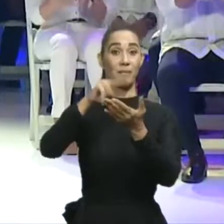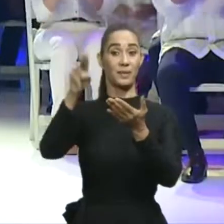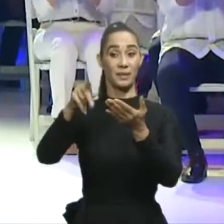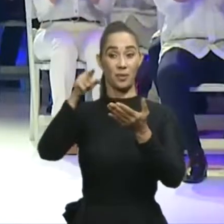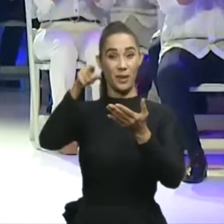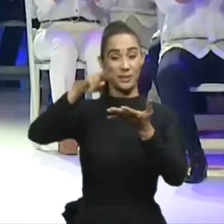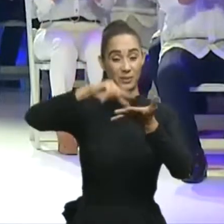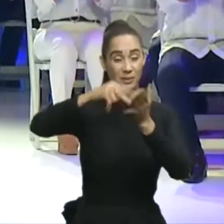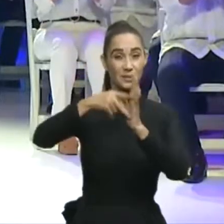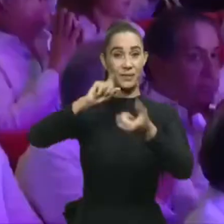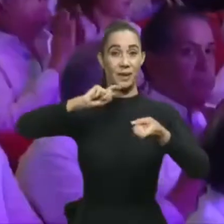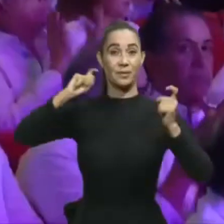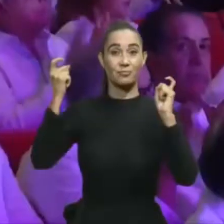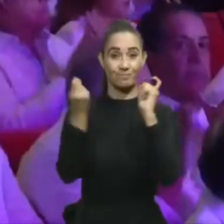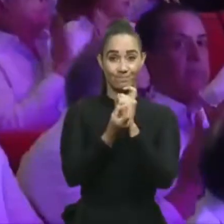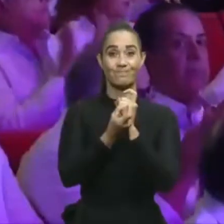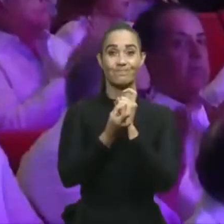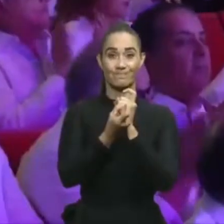cambio